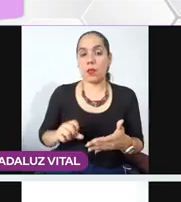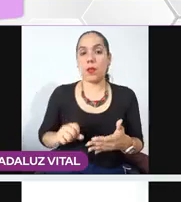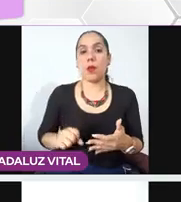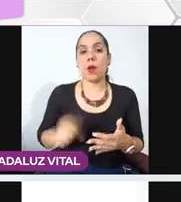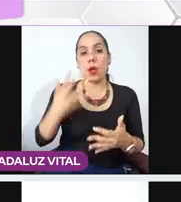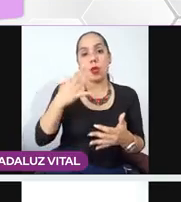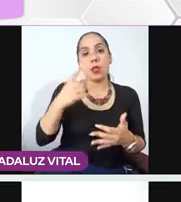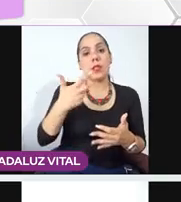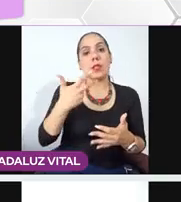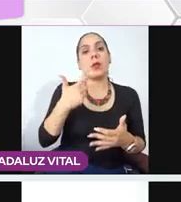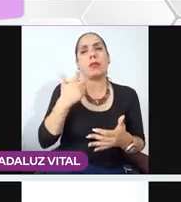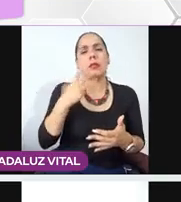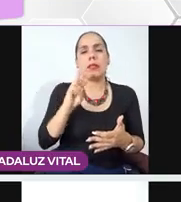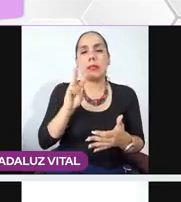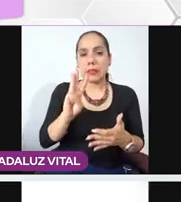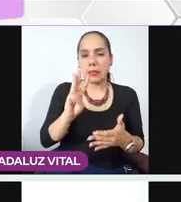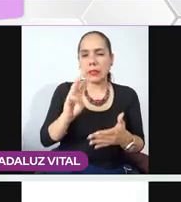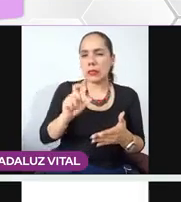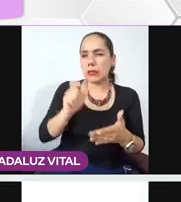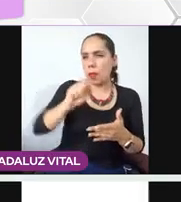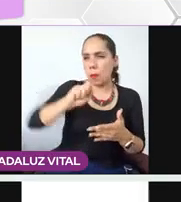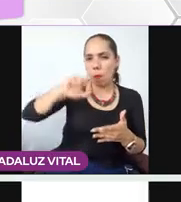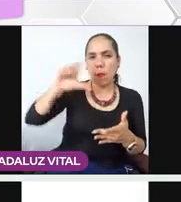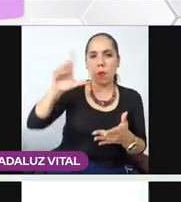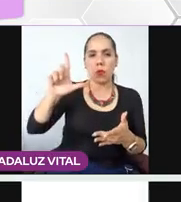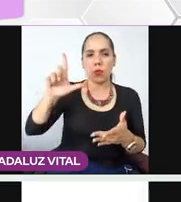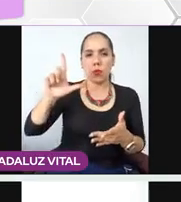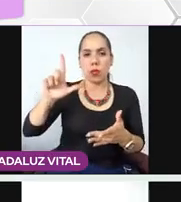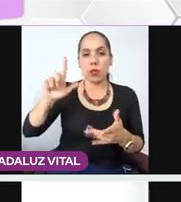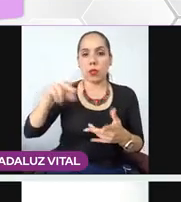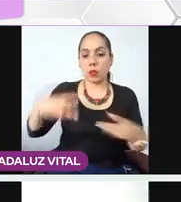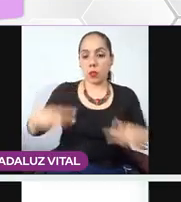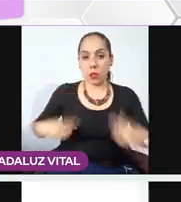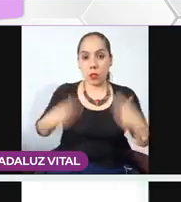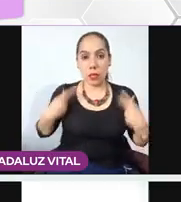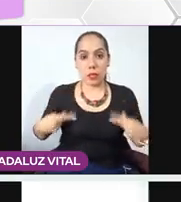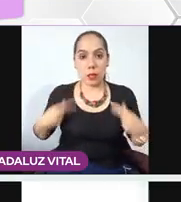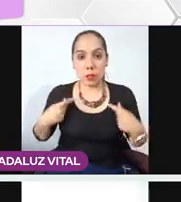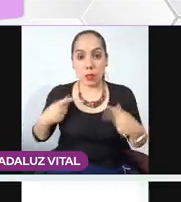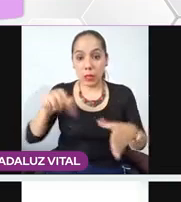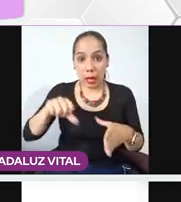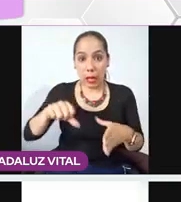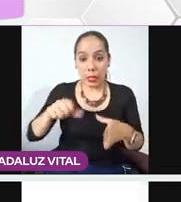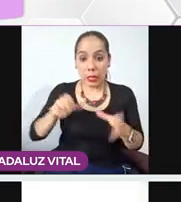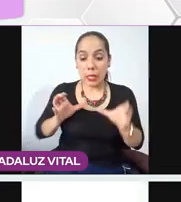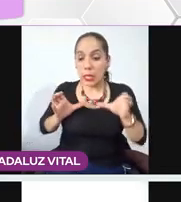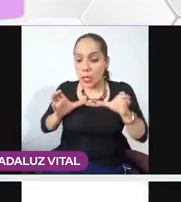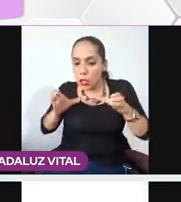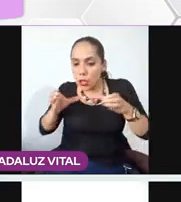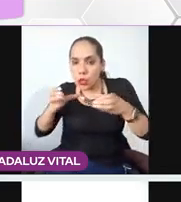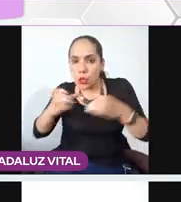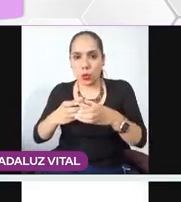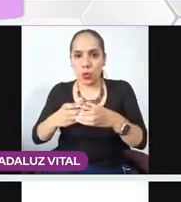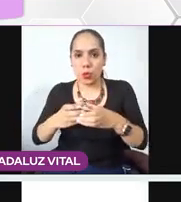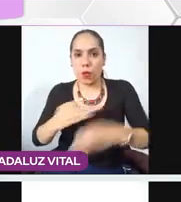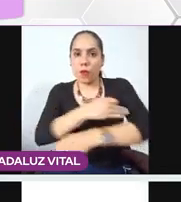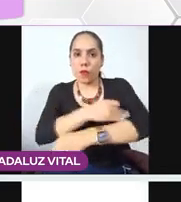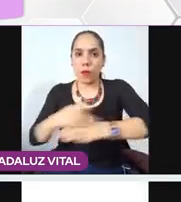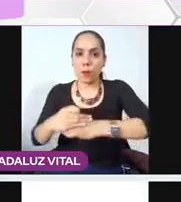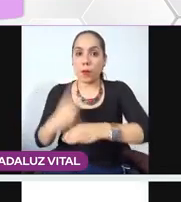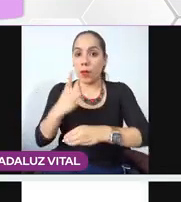53.8% de la población están formadas por hogares, monoparentales. Entonces,